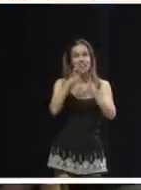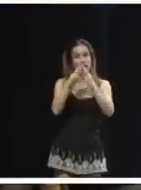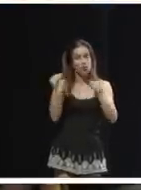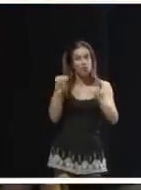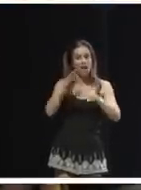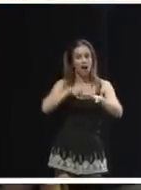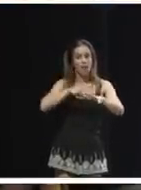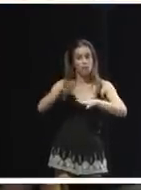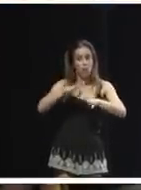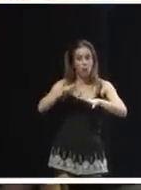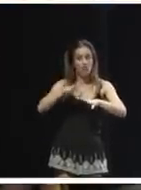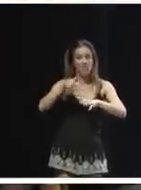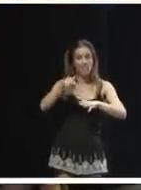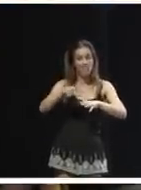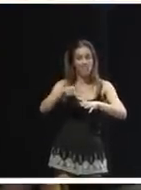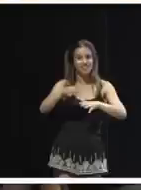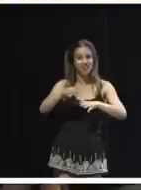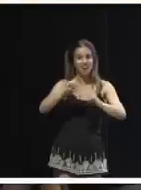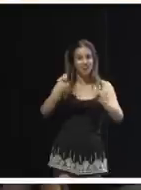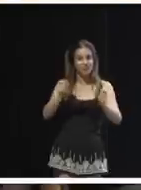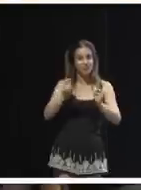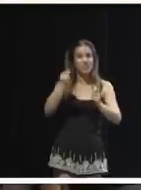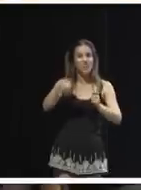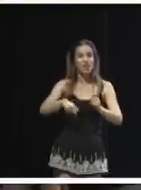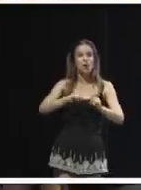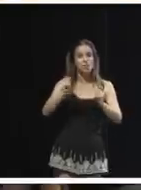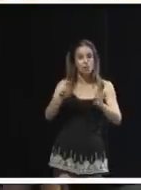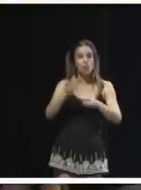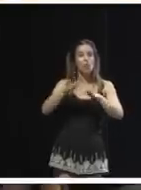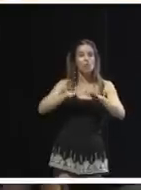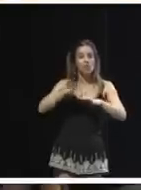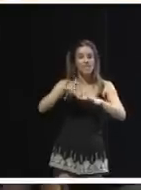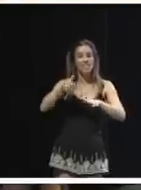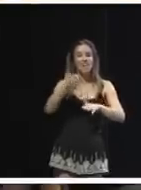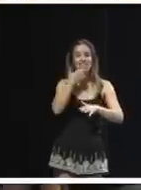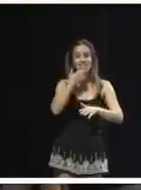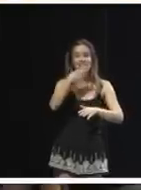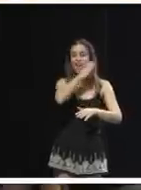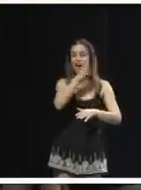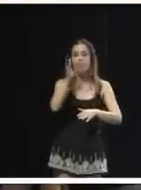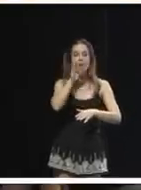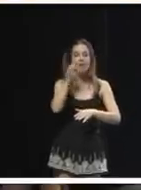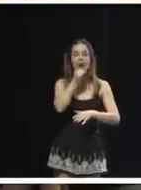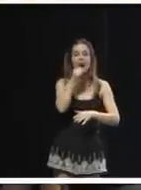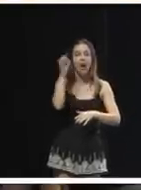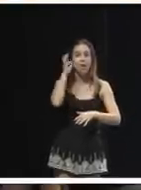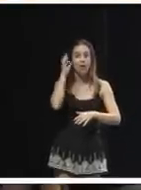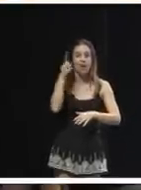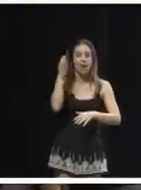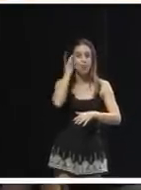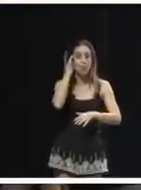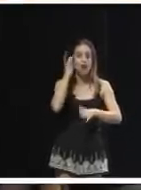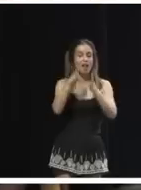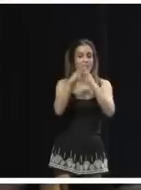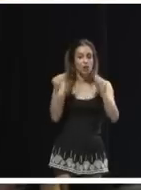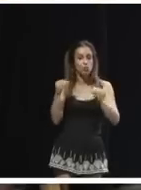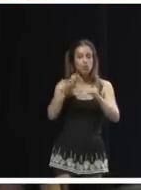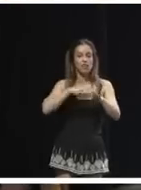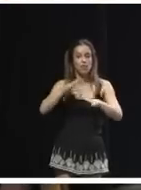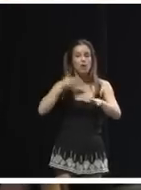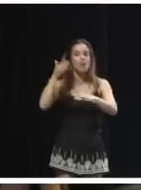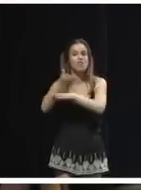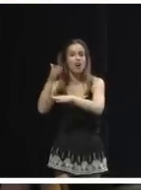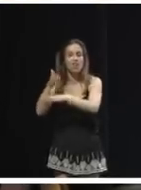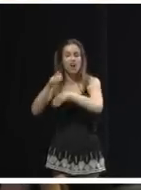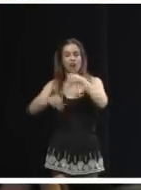moviliza, si la Andalucía progresista se moviliza, si las madres y abuelas, las mujeres andaluzas se movilizan y votan el 23